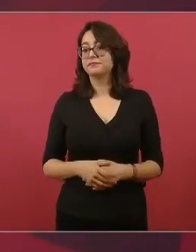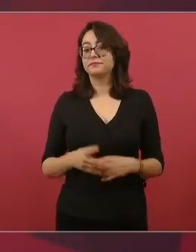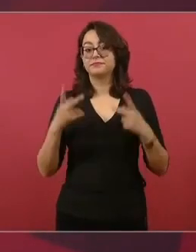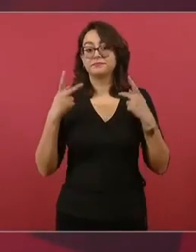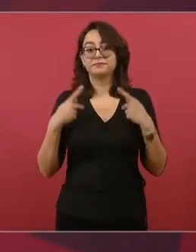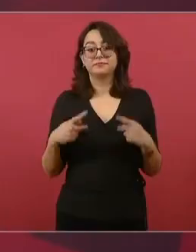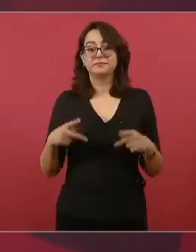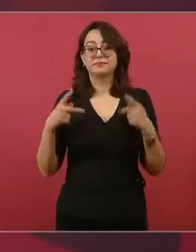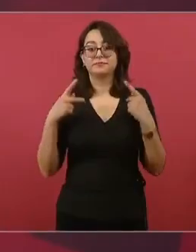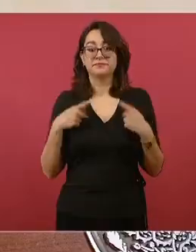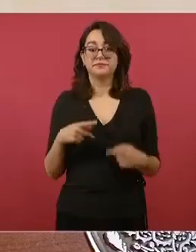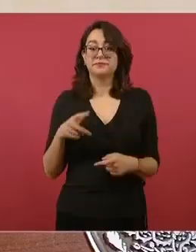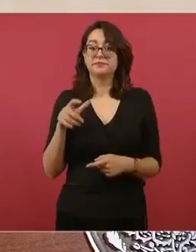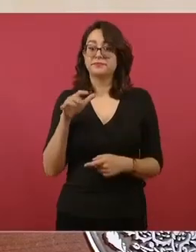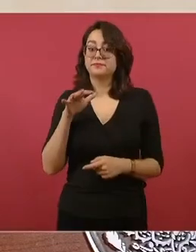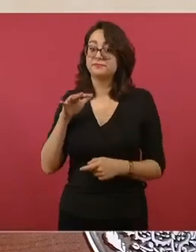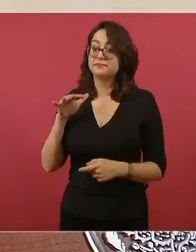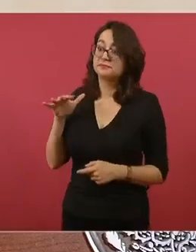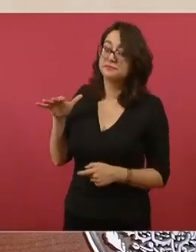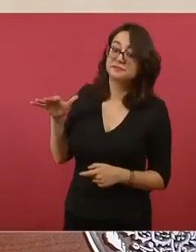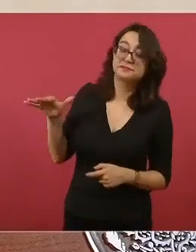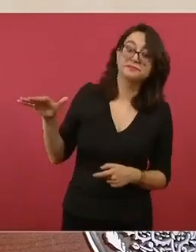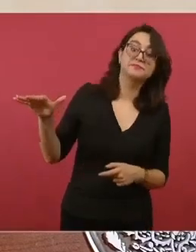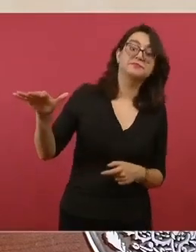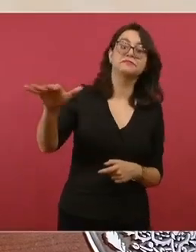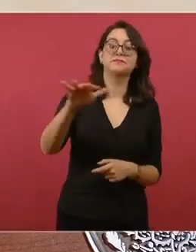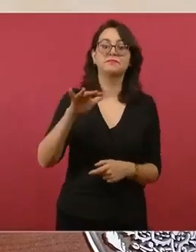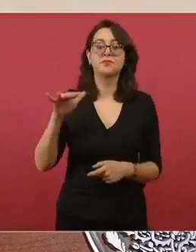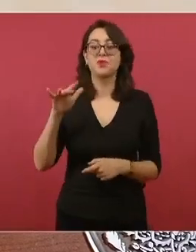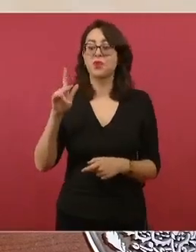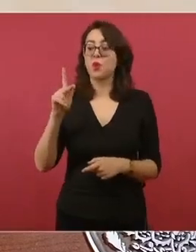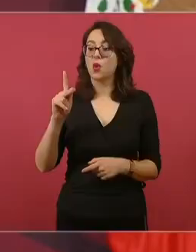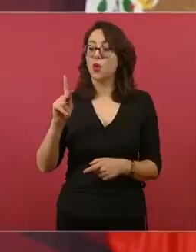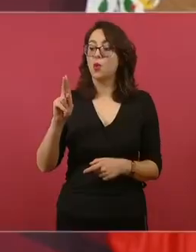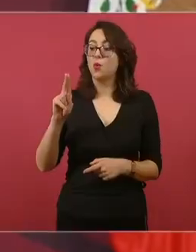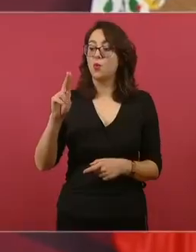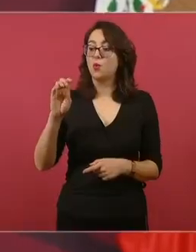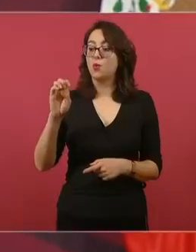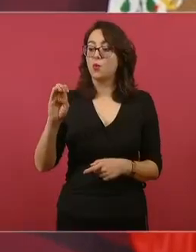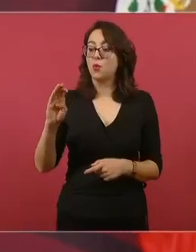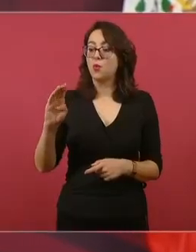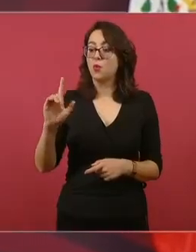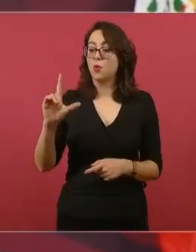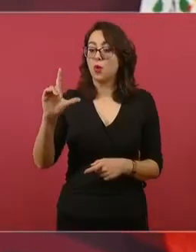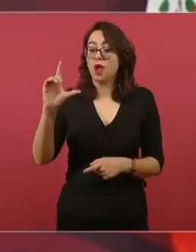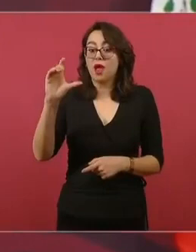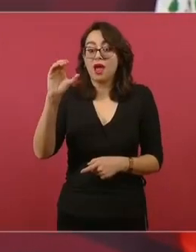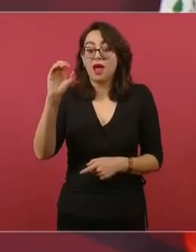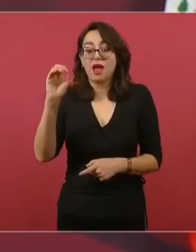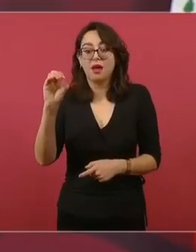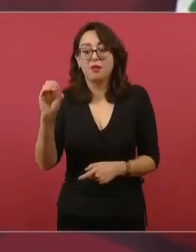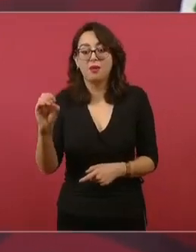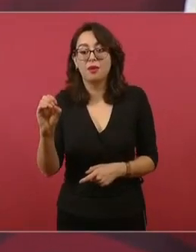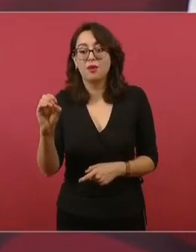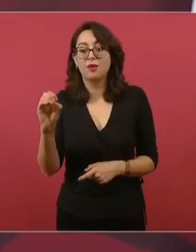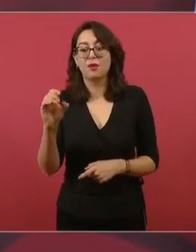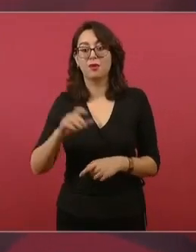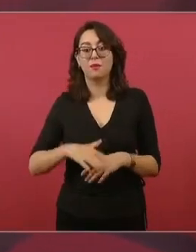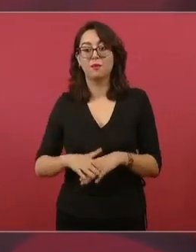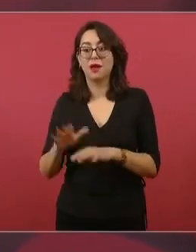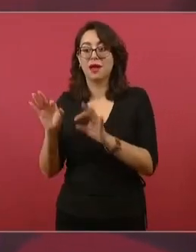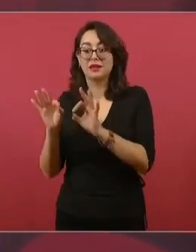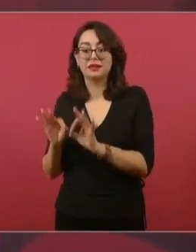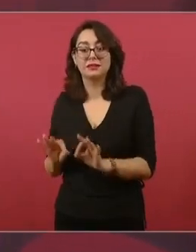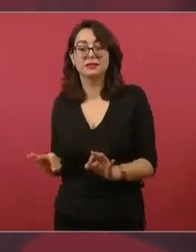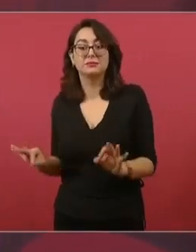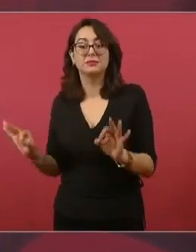No lo puedo decir como en la campaña de Clinton, que él decía la